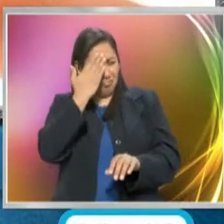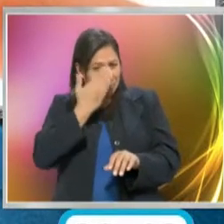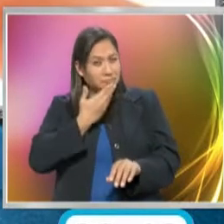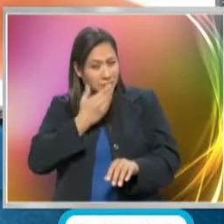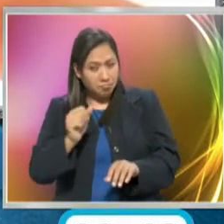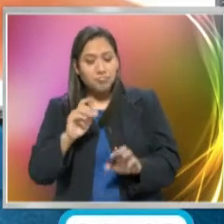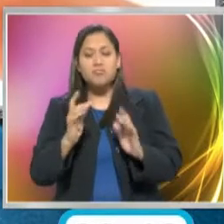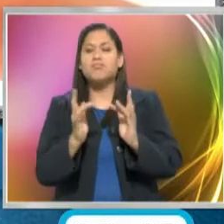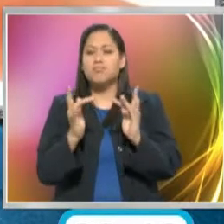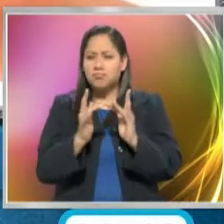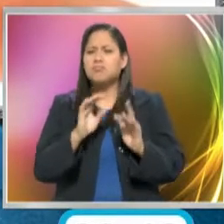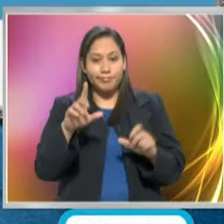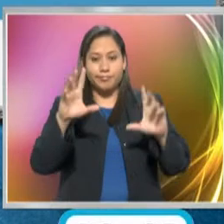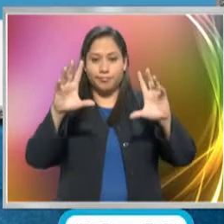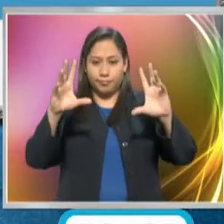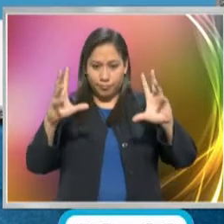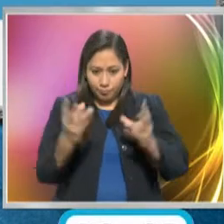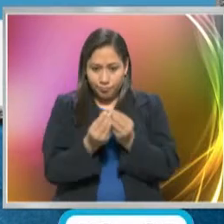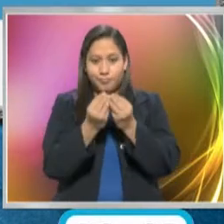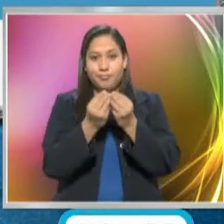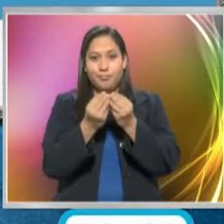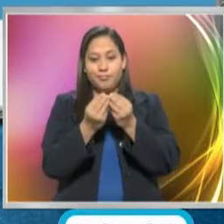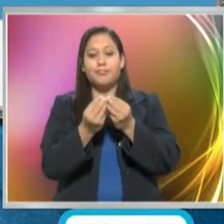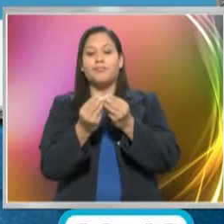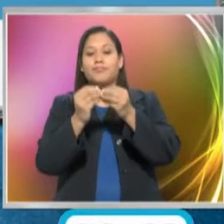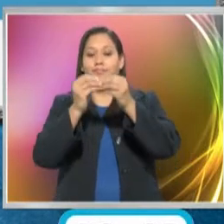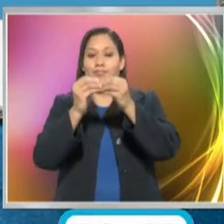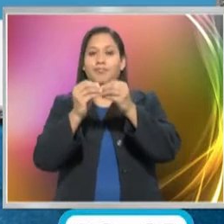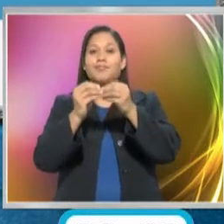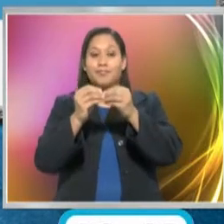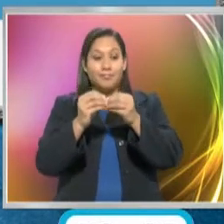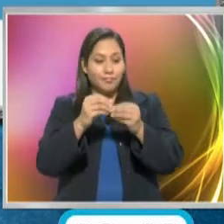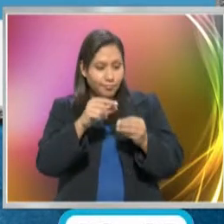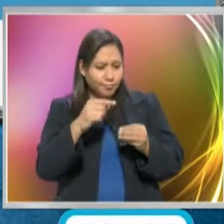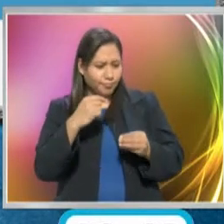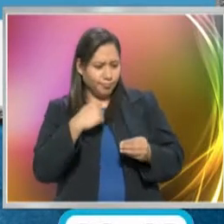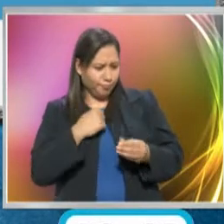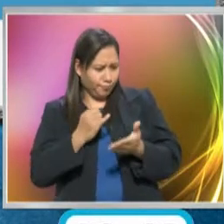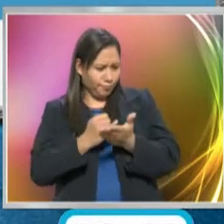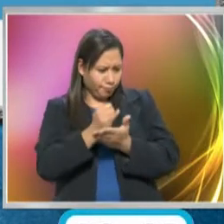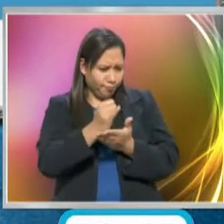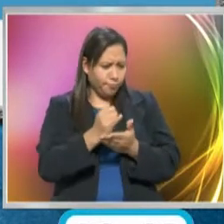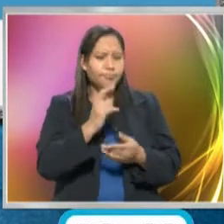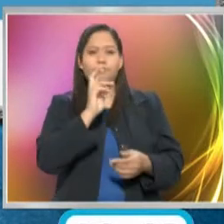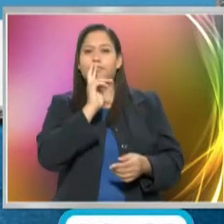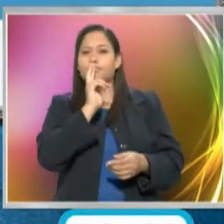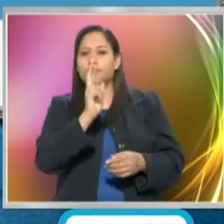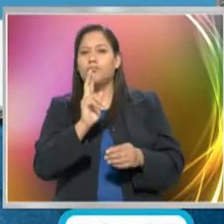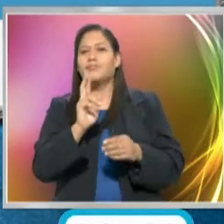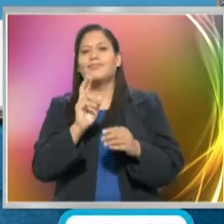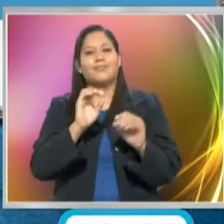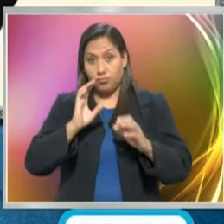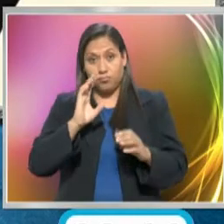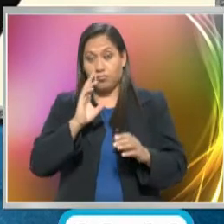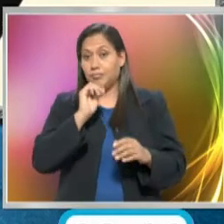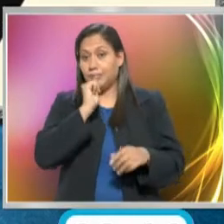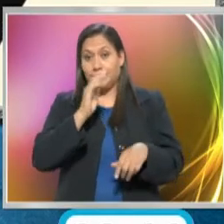que sepa tener respuestas claras y que esté muy atento a siempre